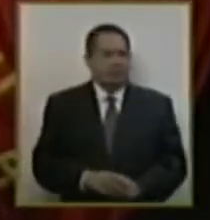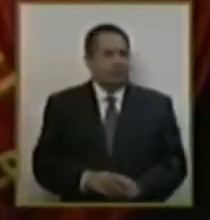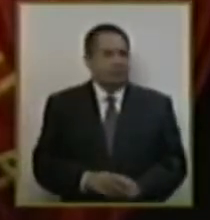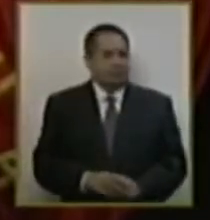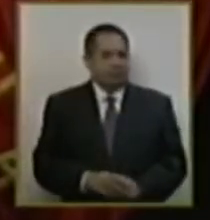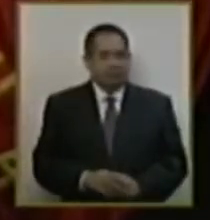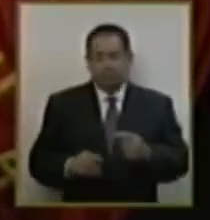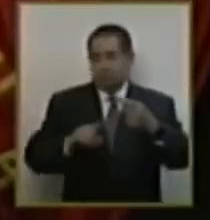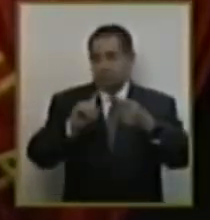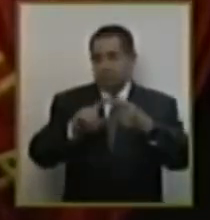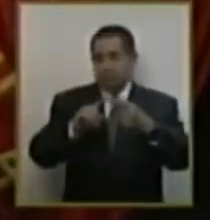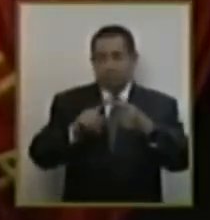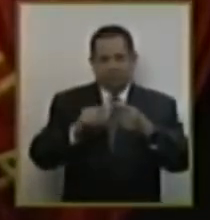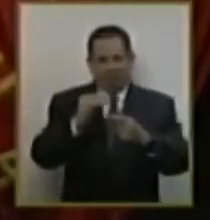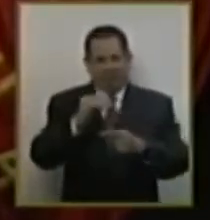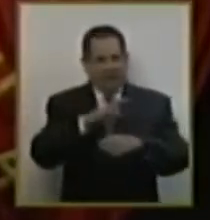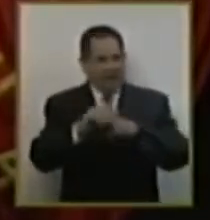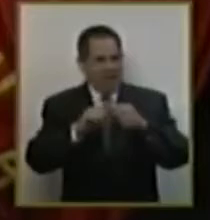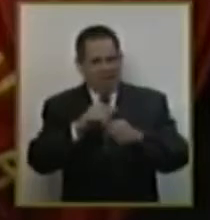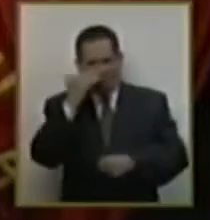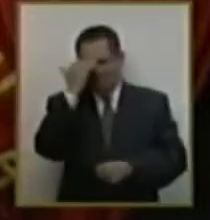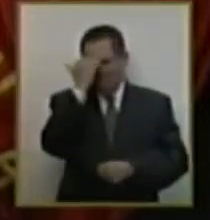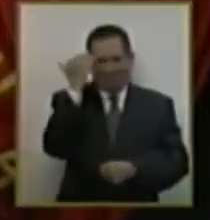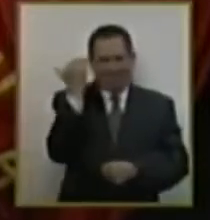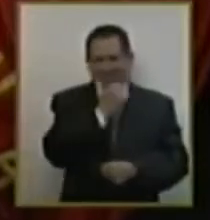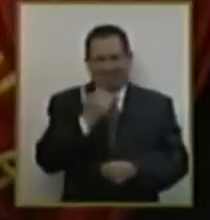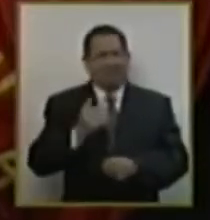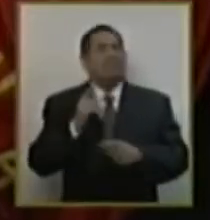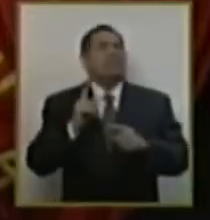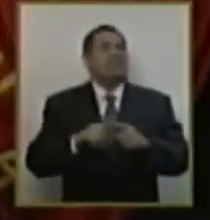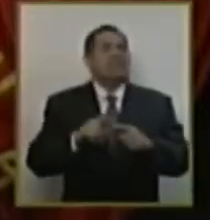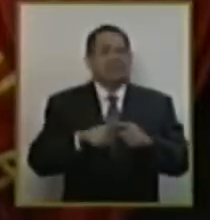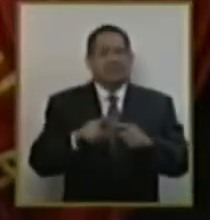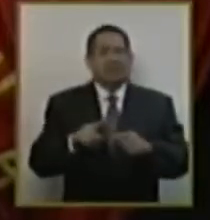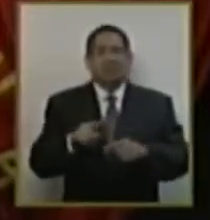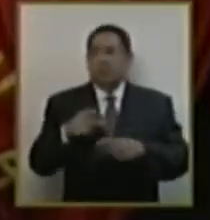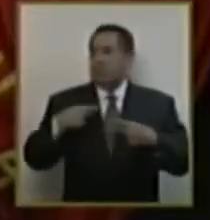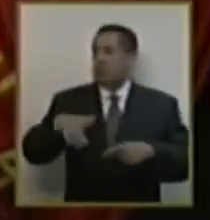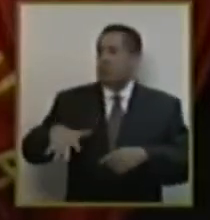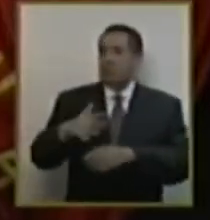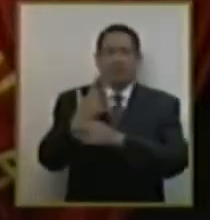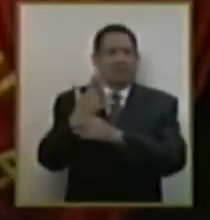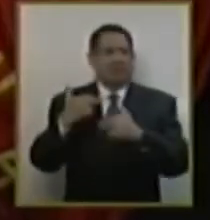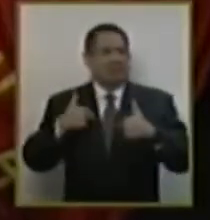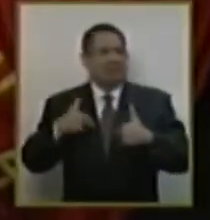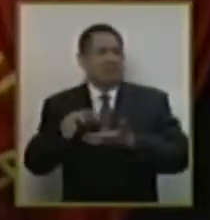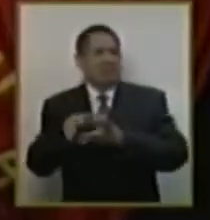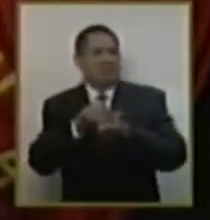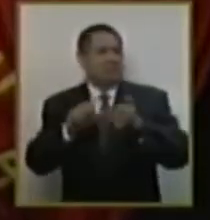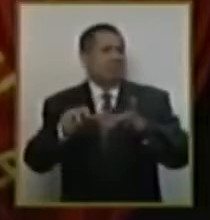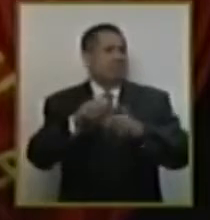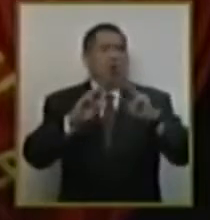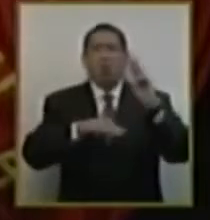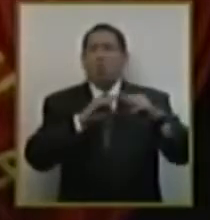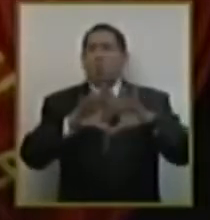La primera bestia es el agotamiento y la destrucción por obra humana de la naturaleza,